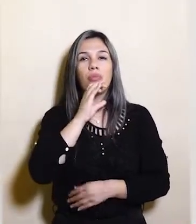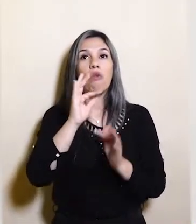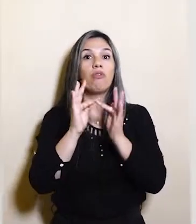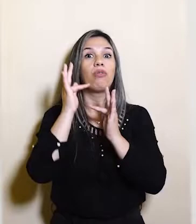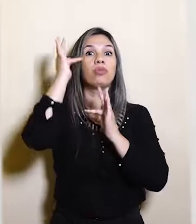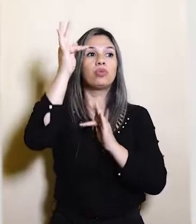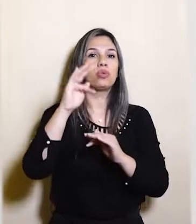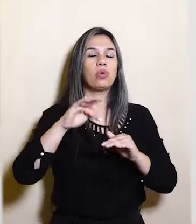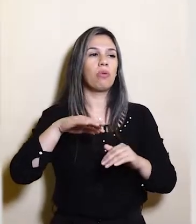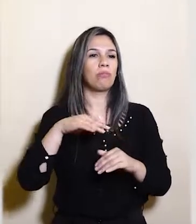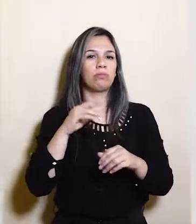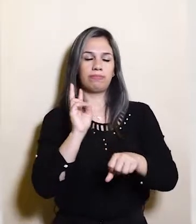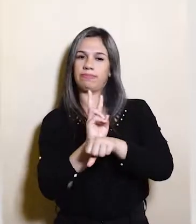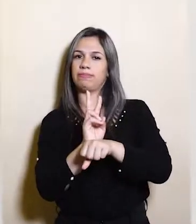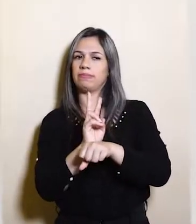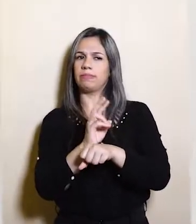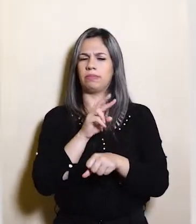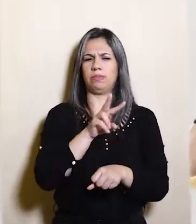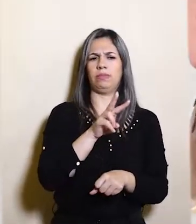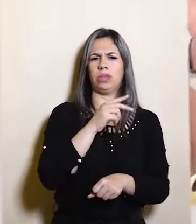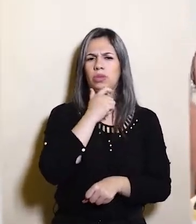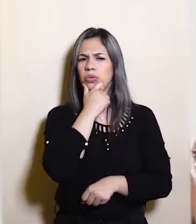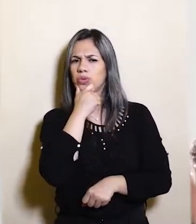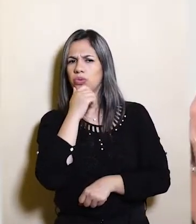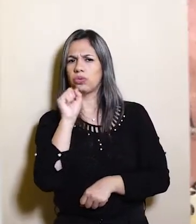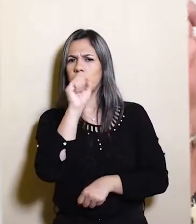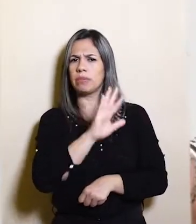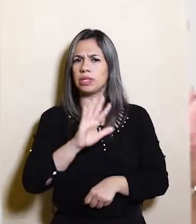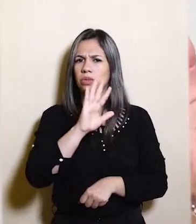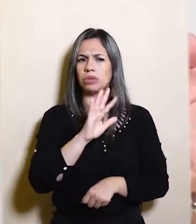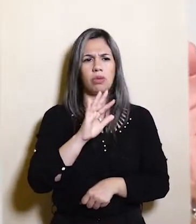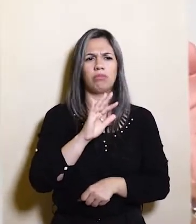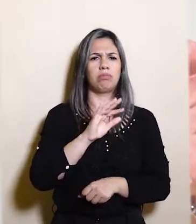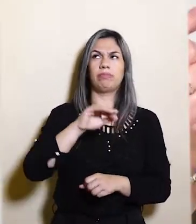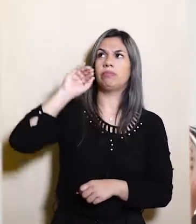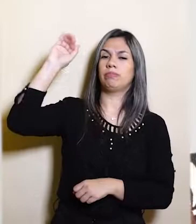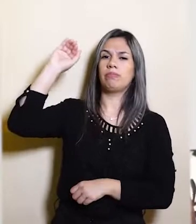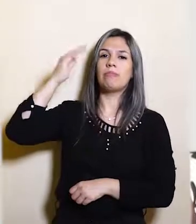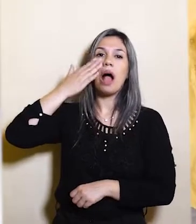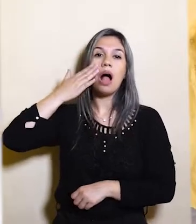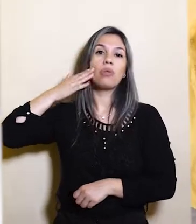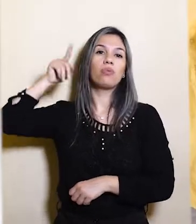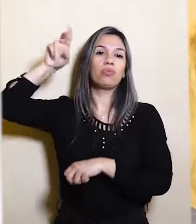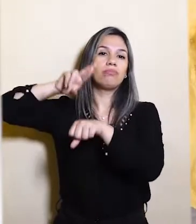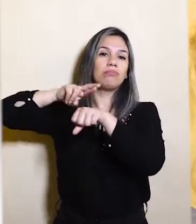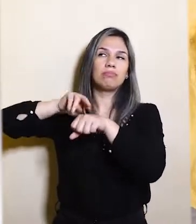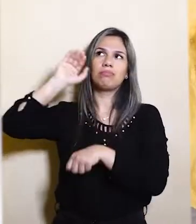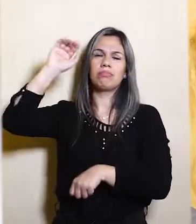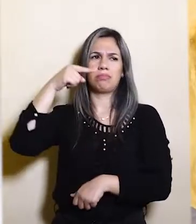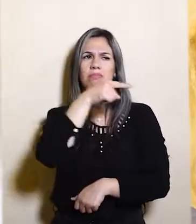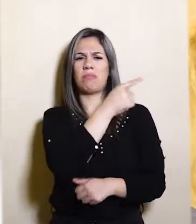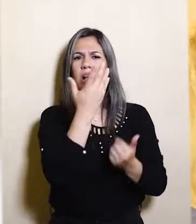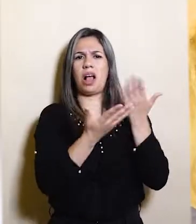pueden alertar de que algo está pasando y podrían advertir a adultos responsables de esas situaciones y